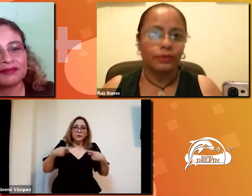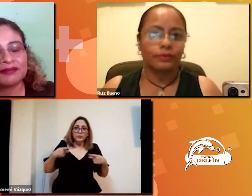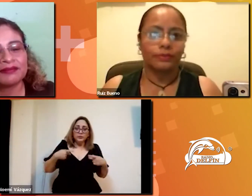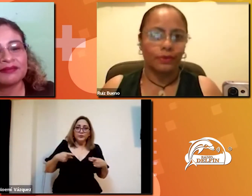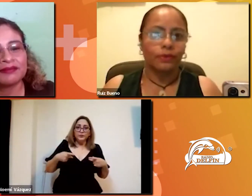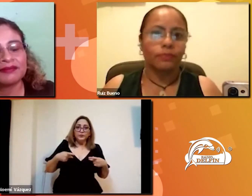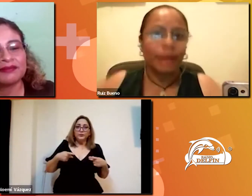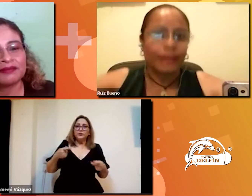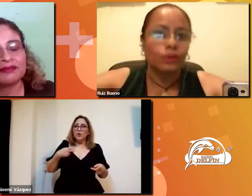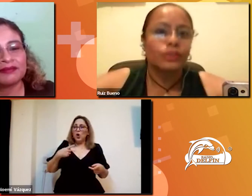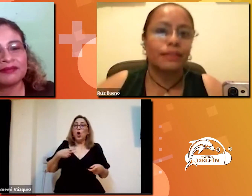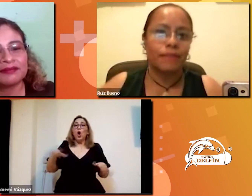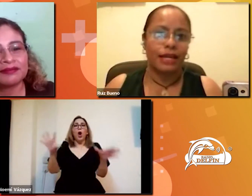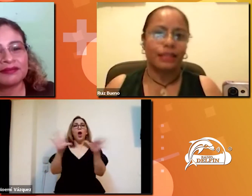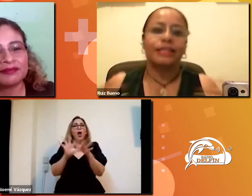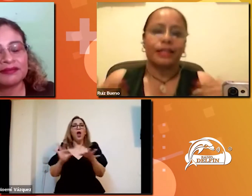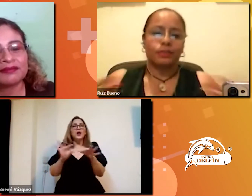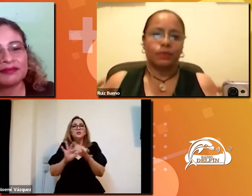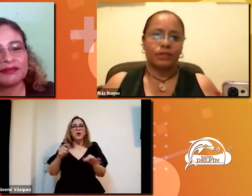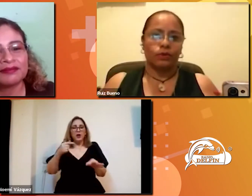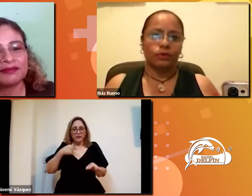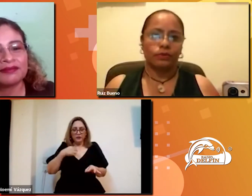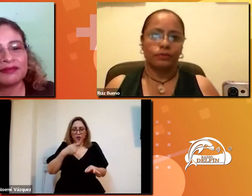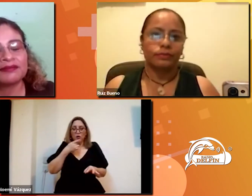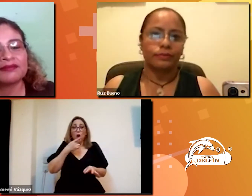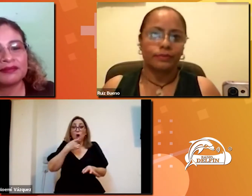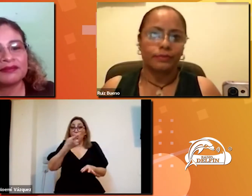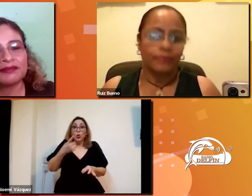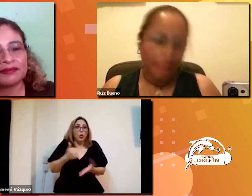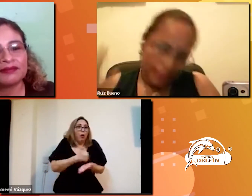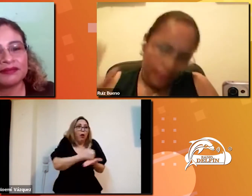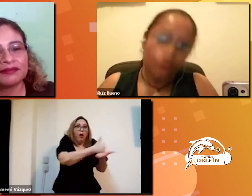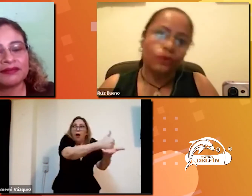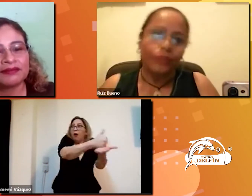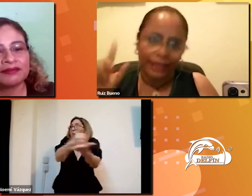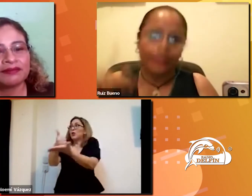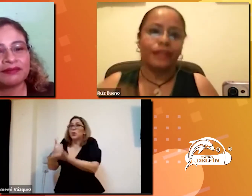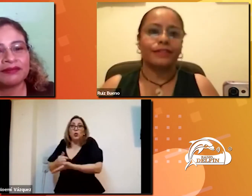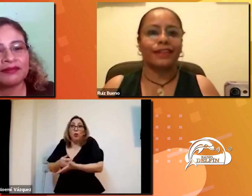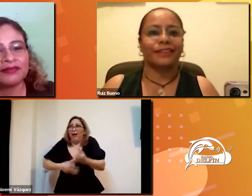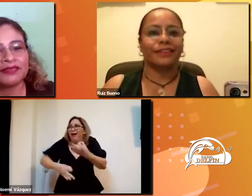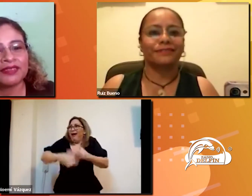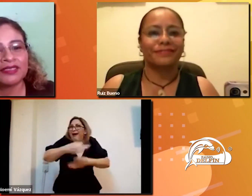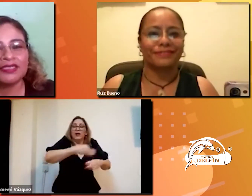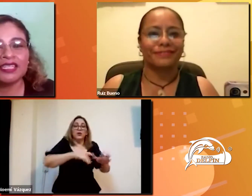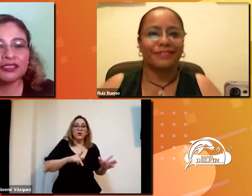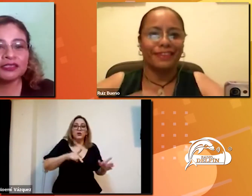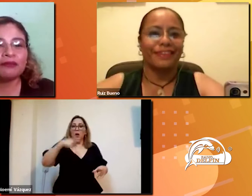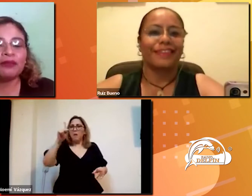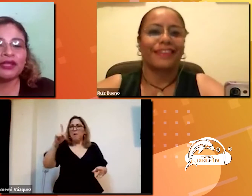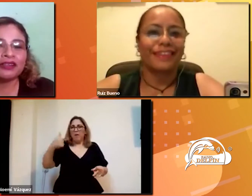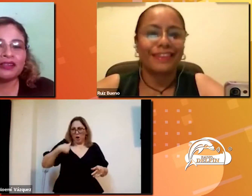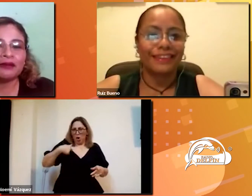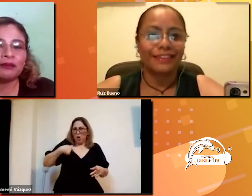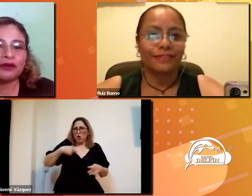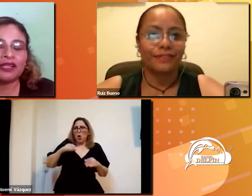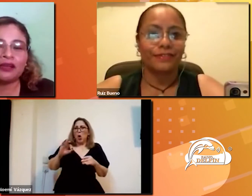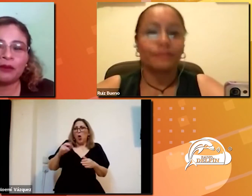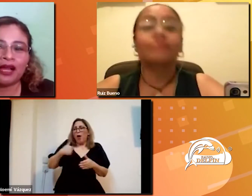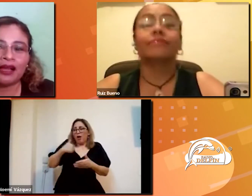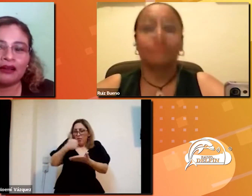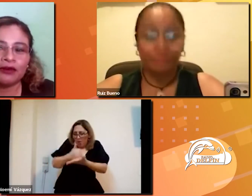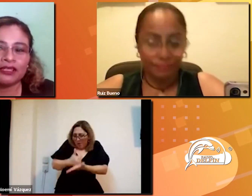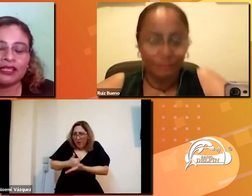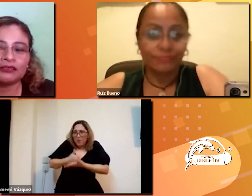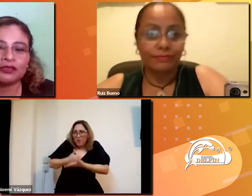todo, ¿no? Para que todos estén bien y ya después yo. Y eso genera ansiedad. Y eso se pierde